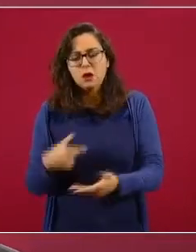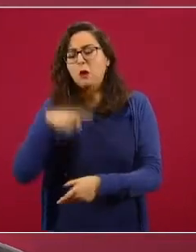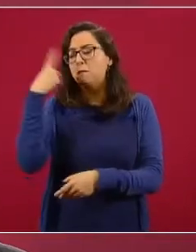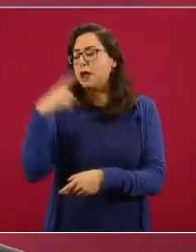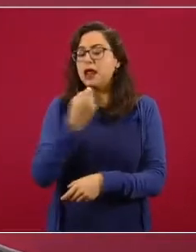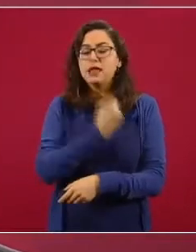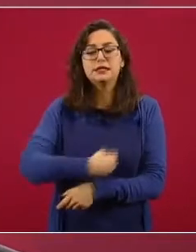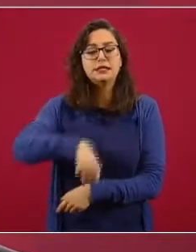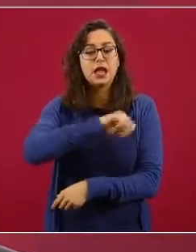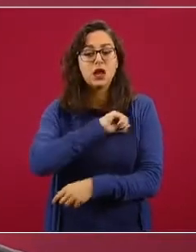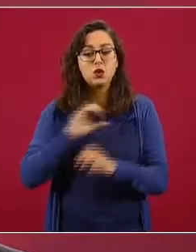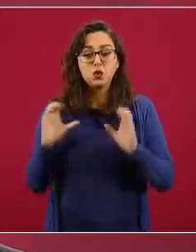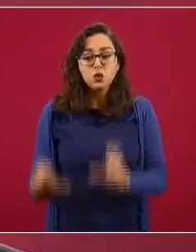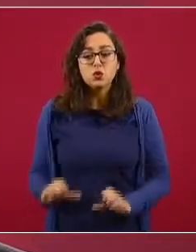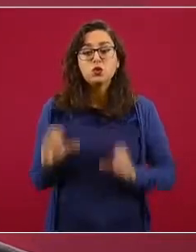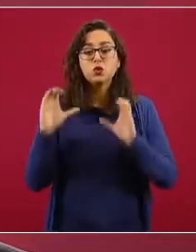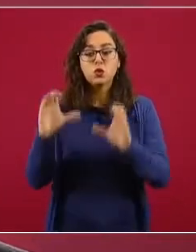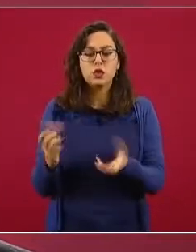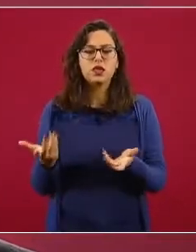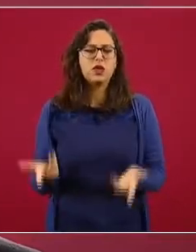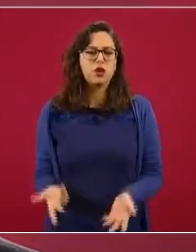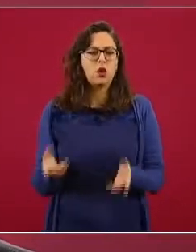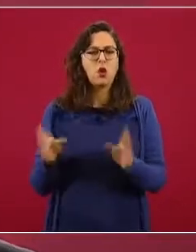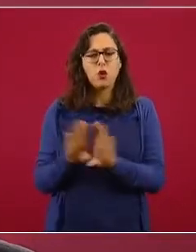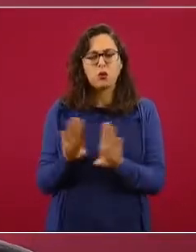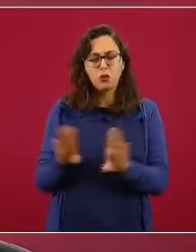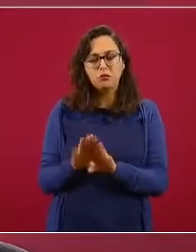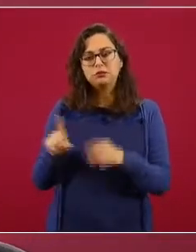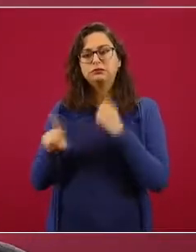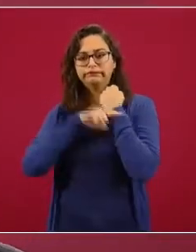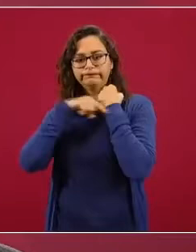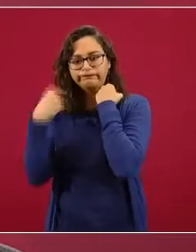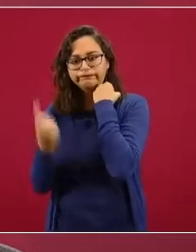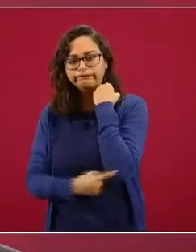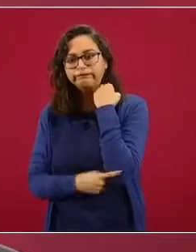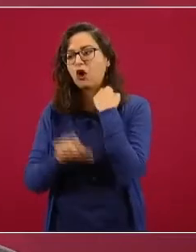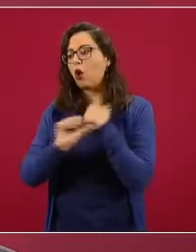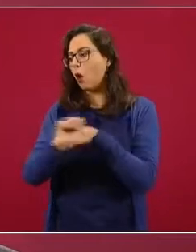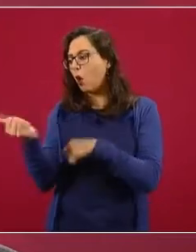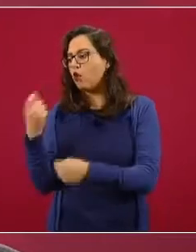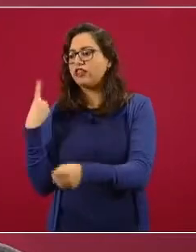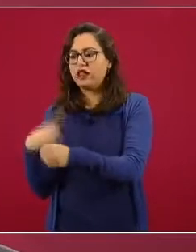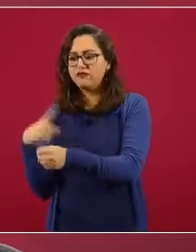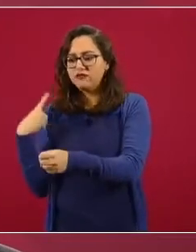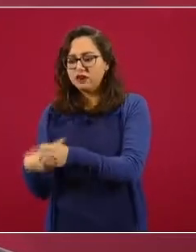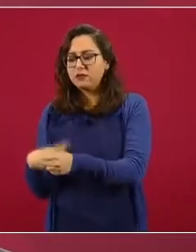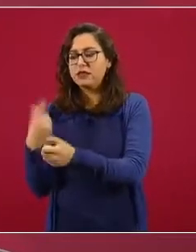salud, servicios de salud reproductiva, continuidad de tratamiento de las enfermedades